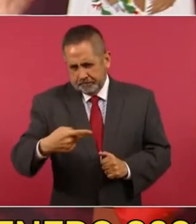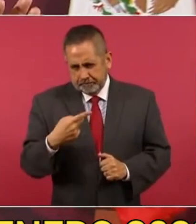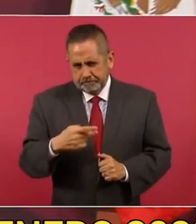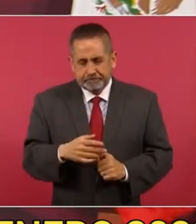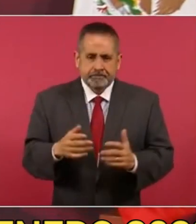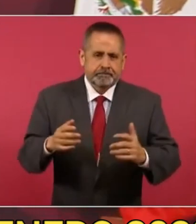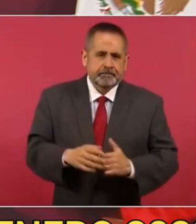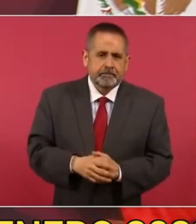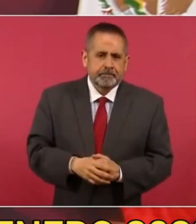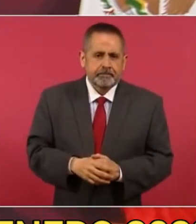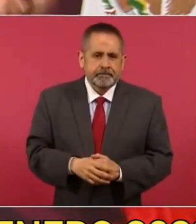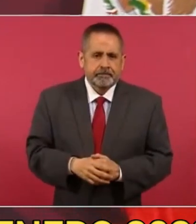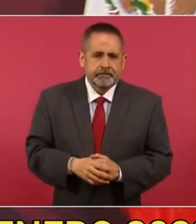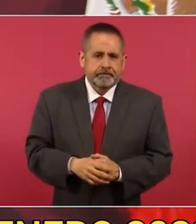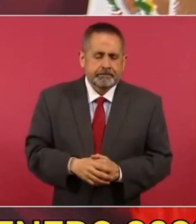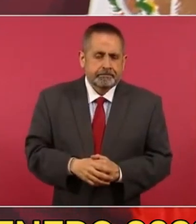puedo